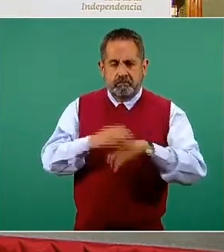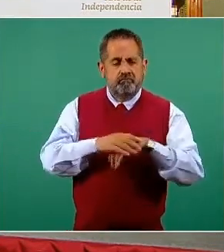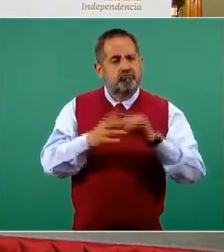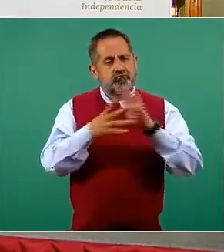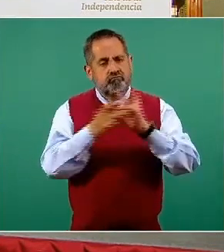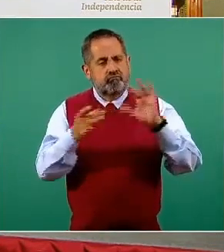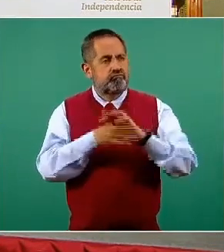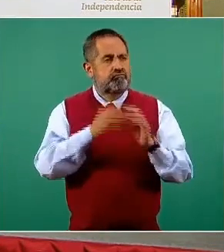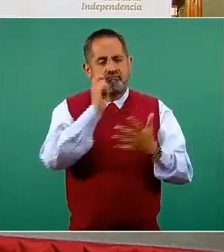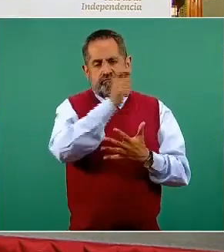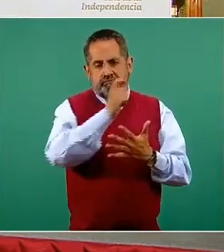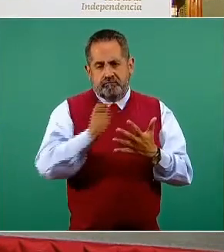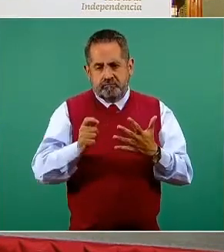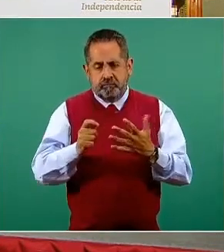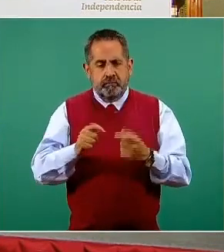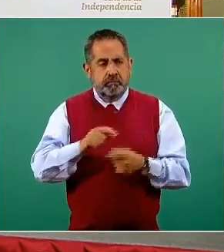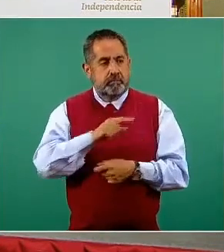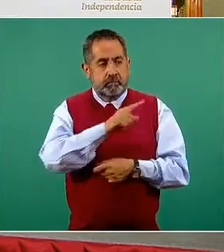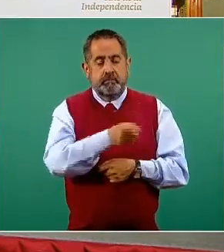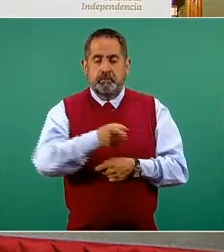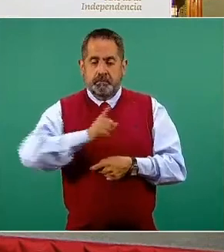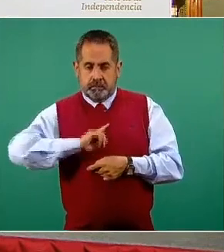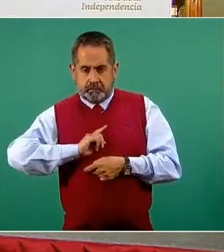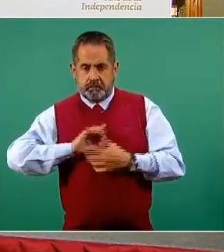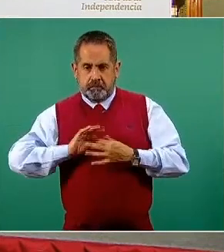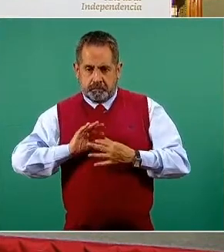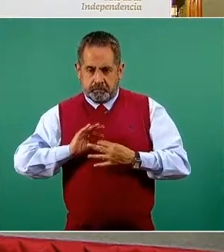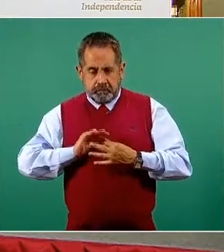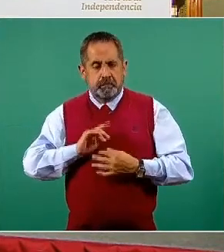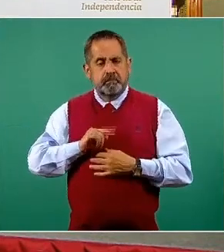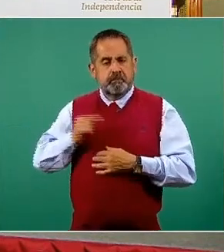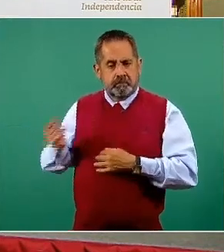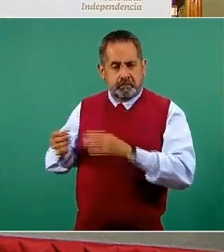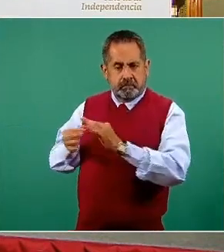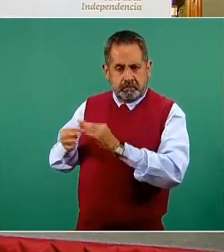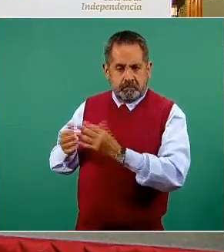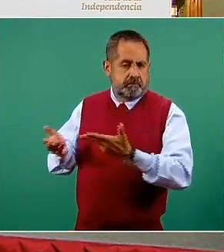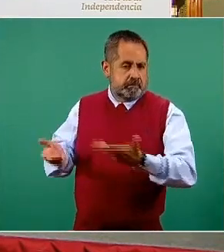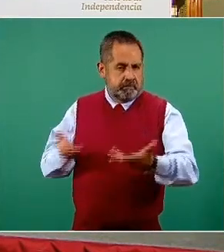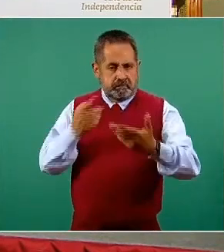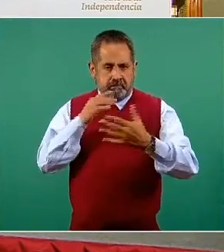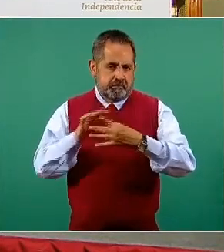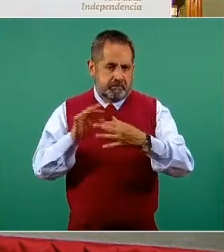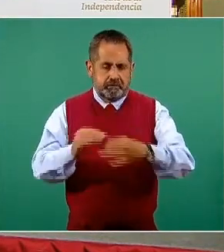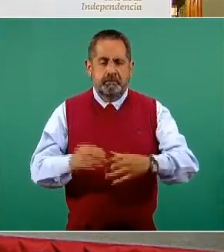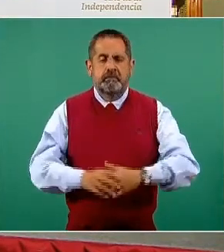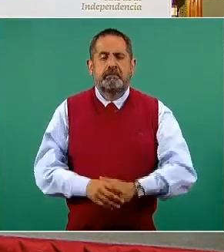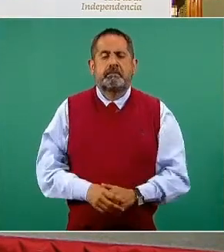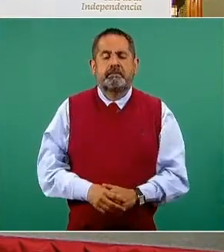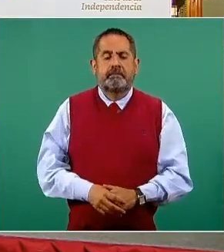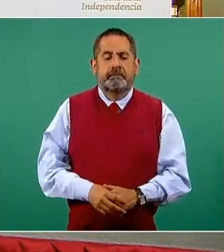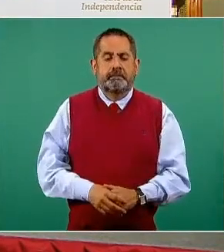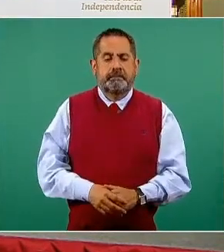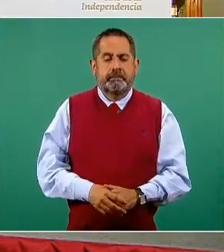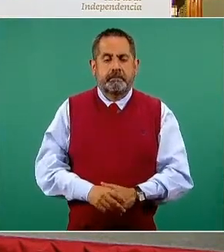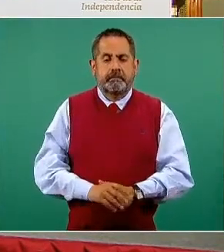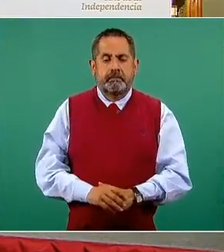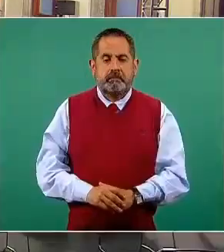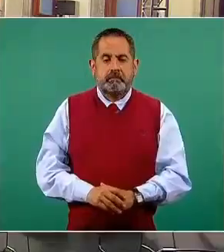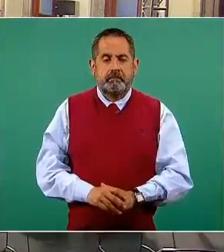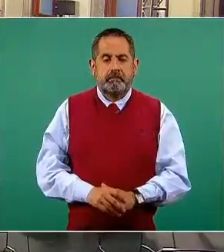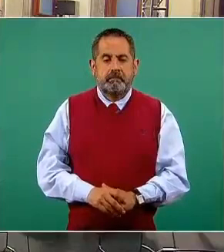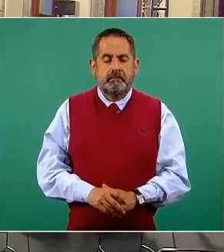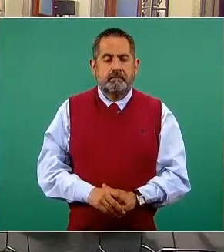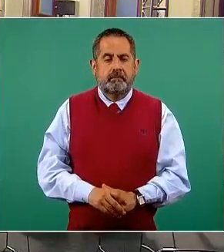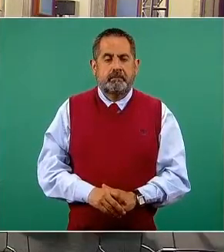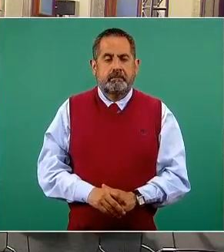primer segmento, presentaré el segundo sobre vacunas y le dejamos el espacio al doctor Miguel Lutzo. Adelante. Claro